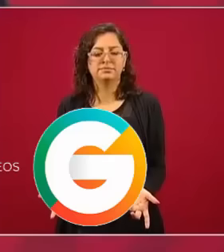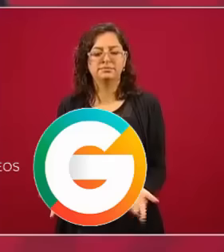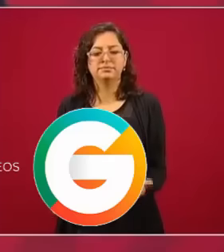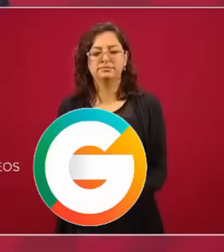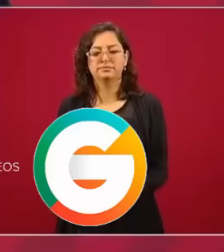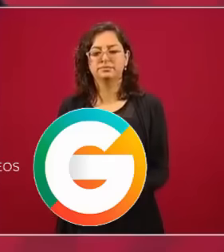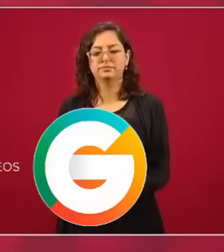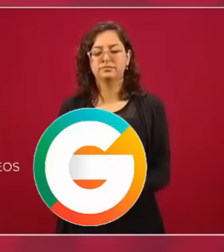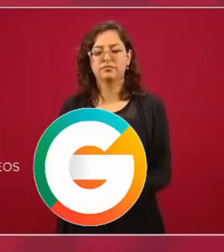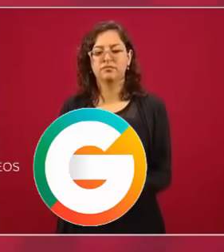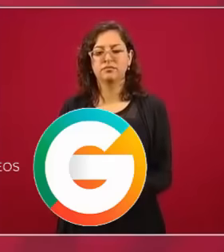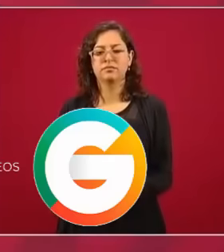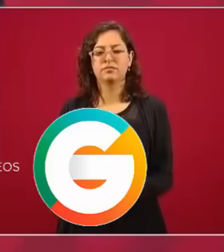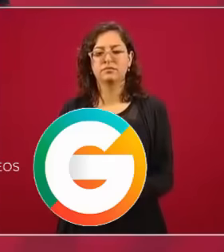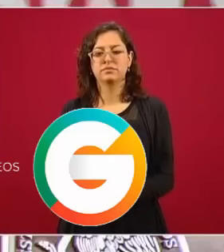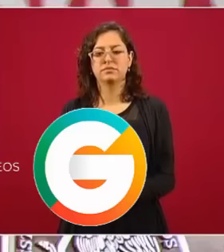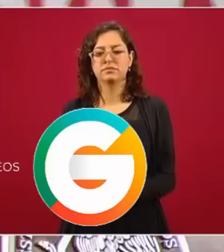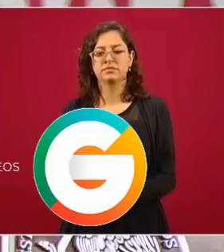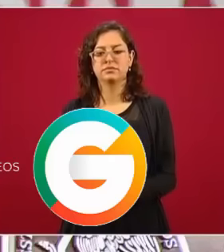que,